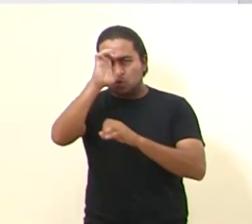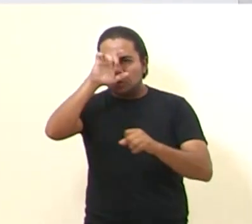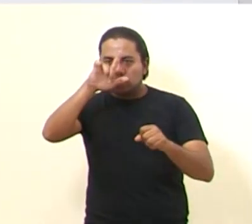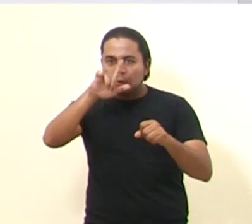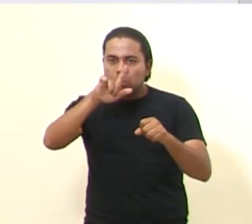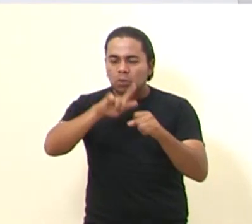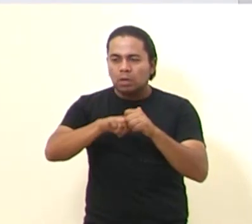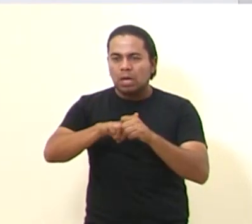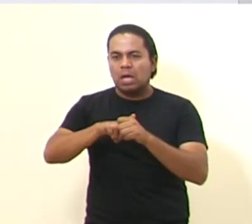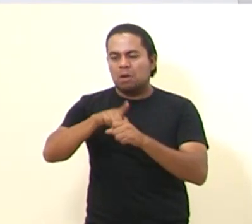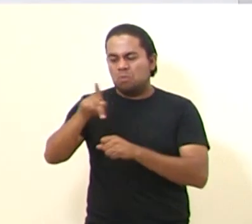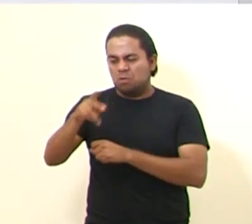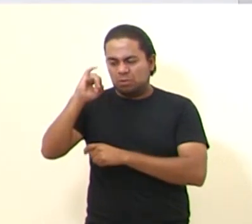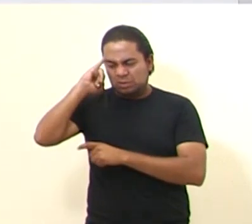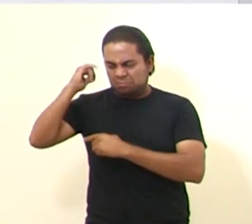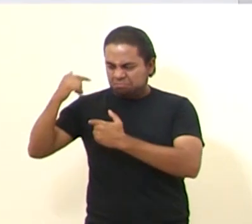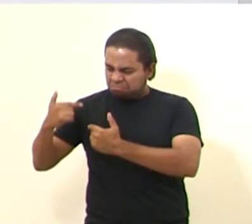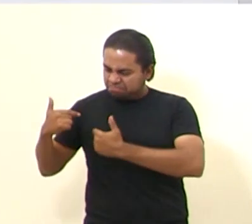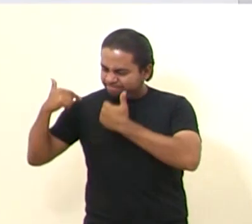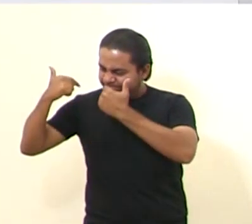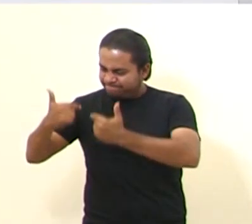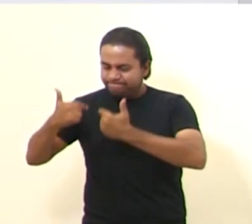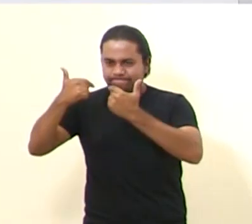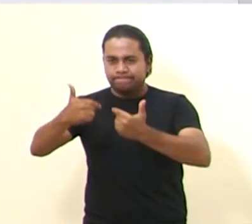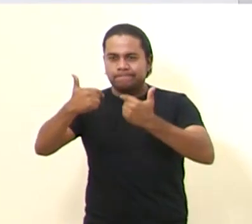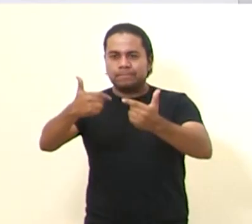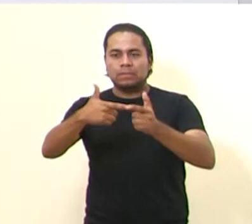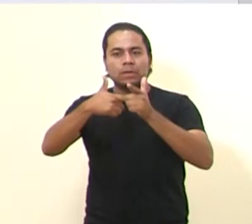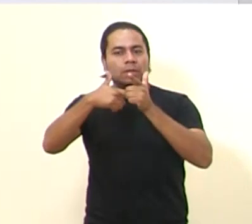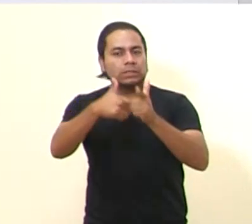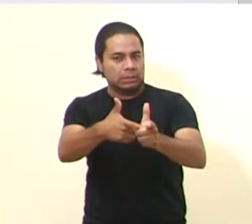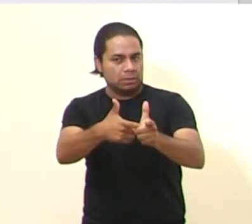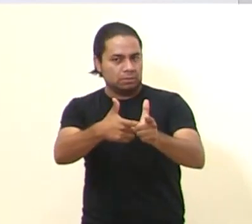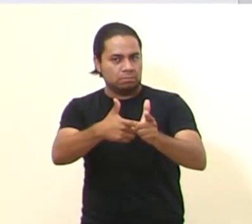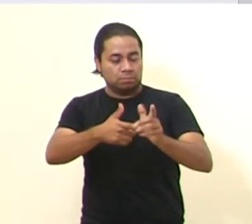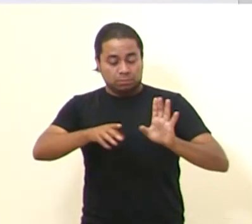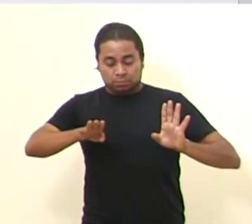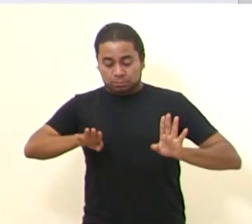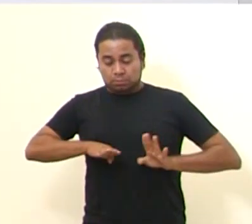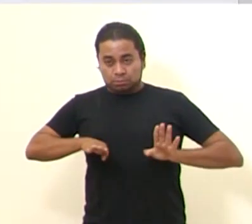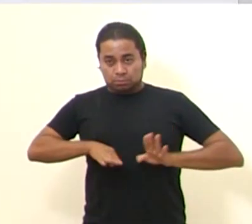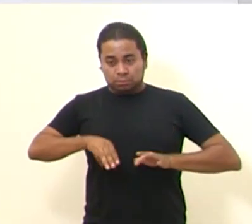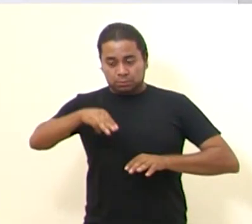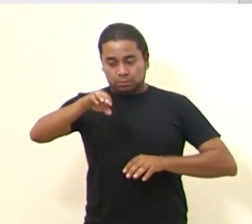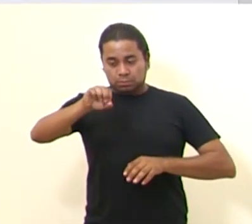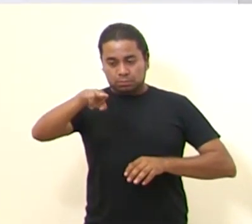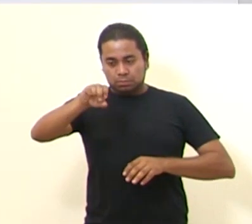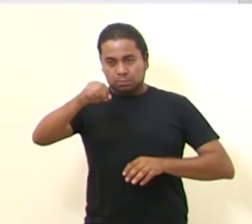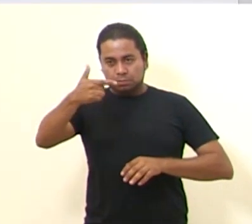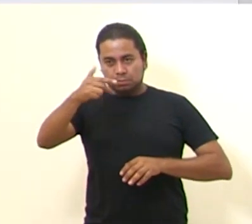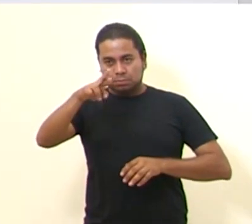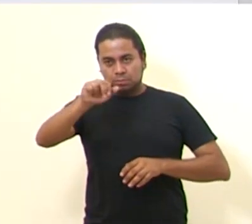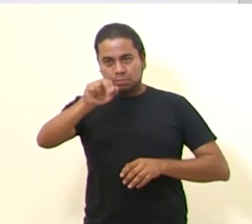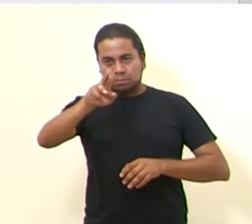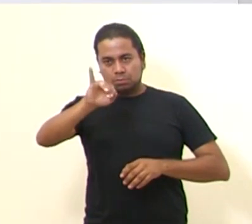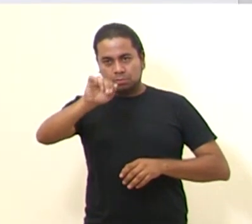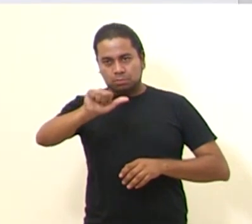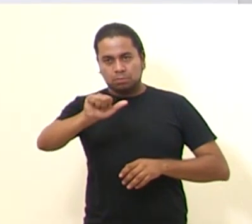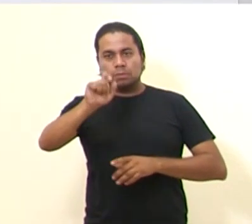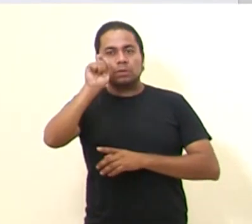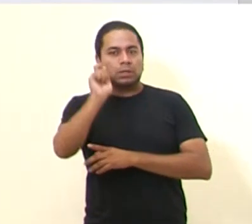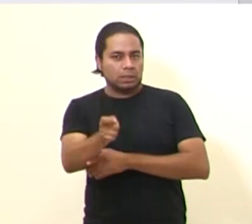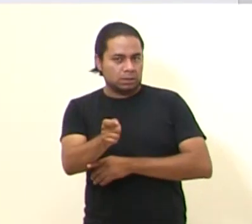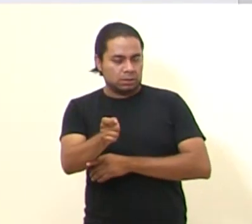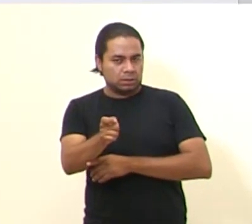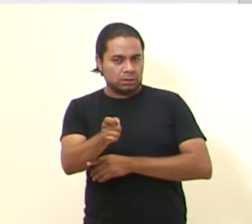los pueblos indígenas. Las características de una monografía son, en